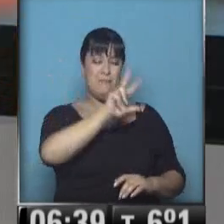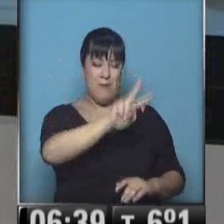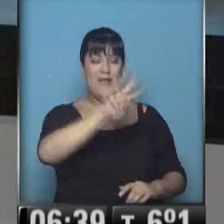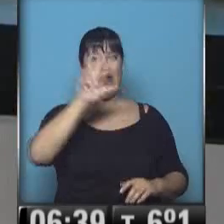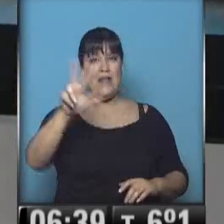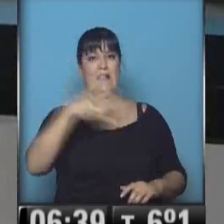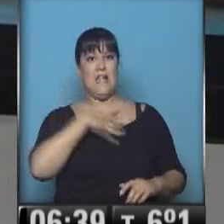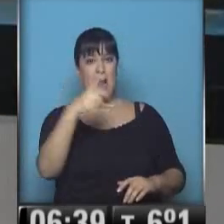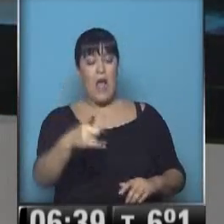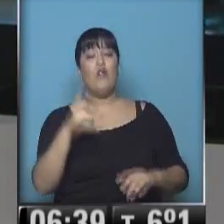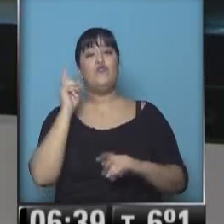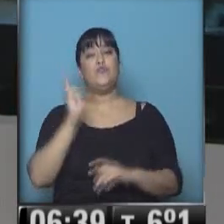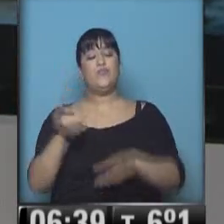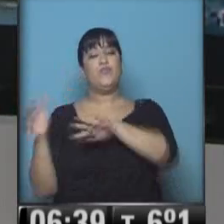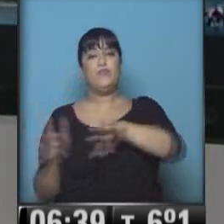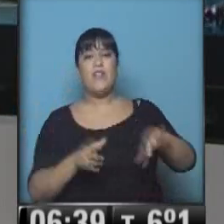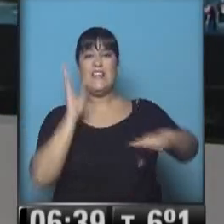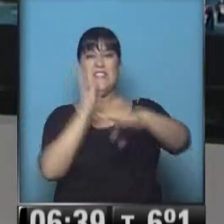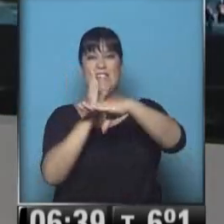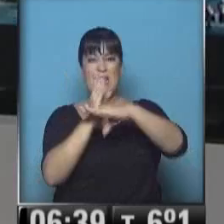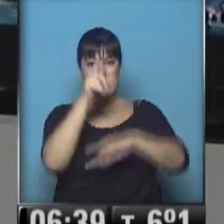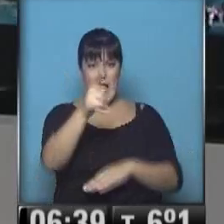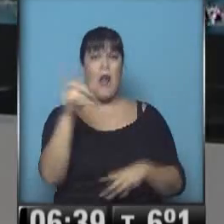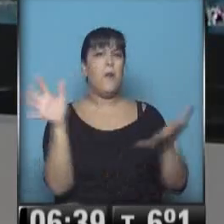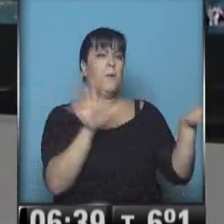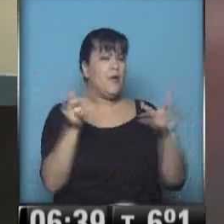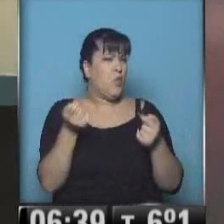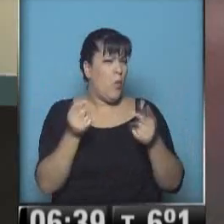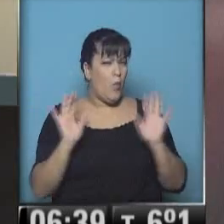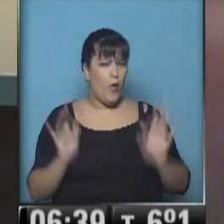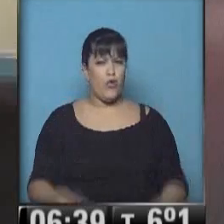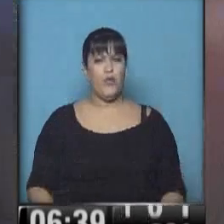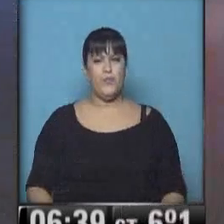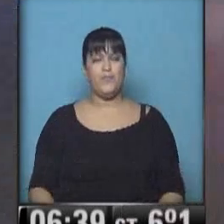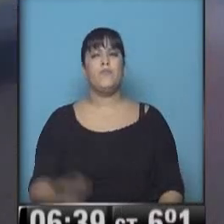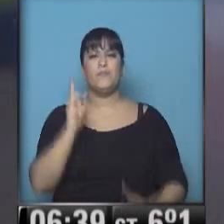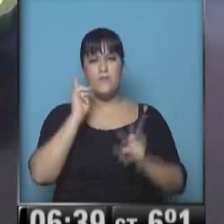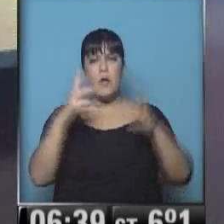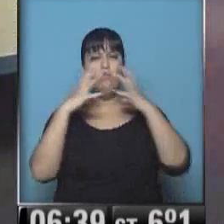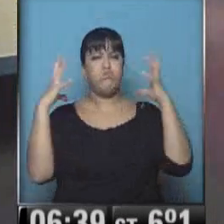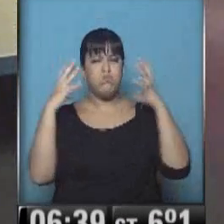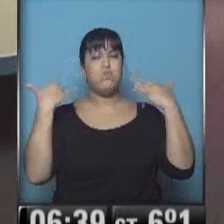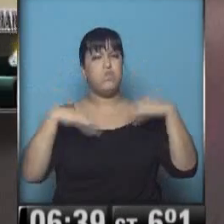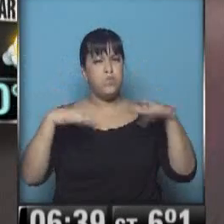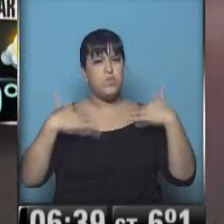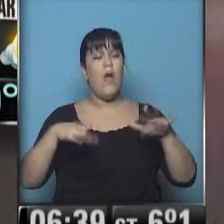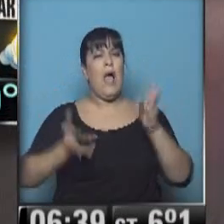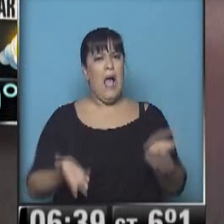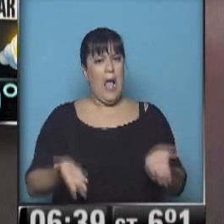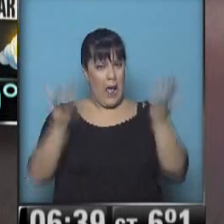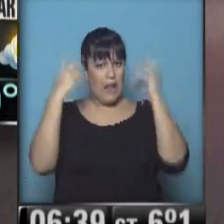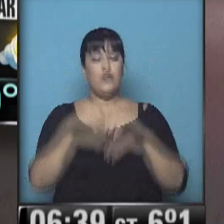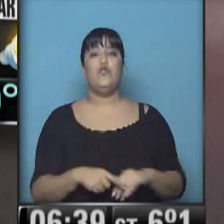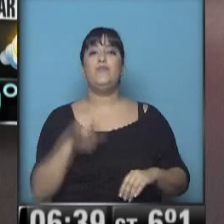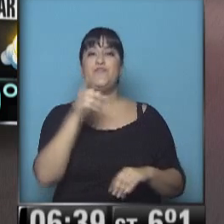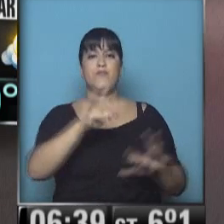zona central del país, poquito viento, eso sí, alta presión atmosférica, cielito con